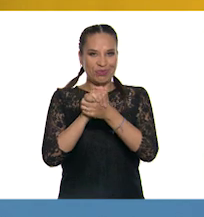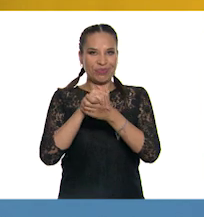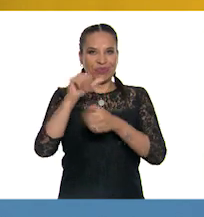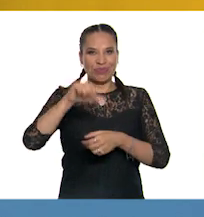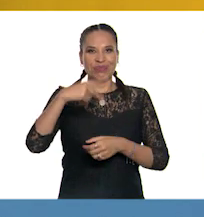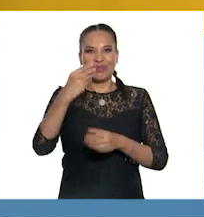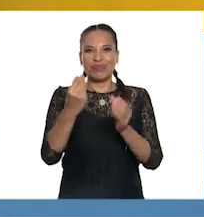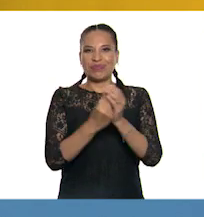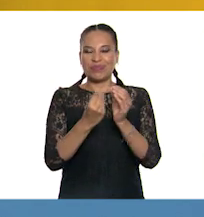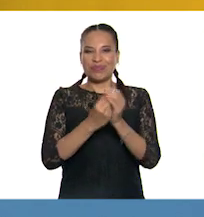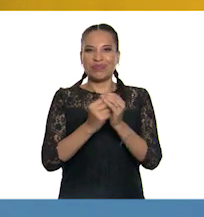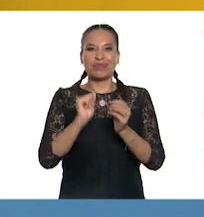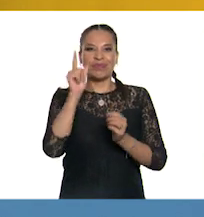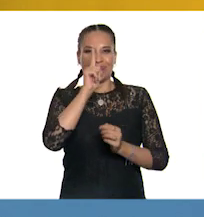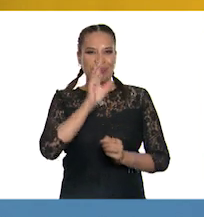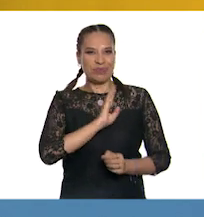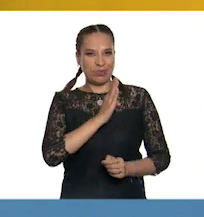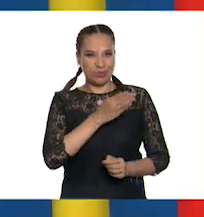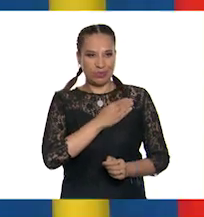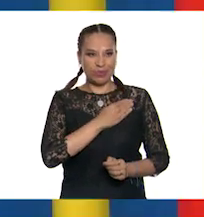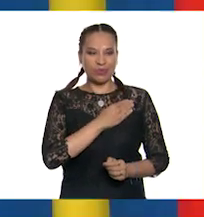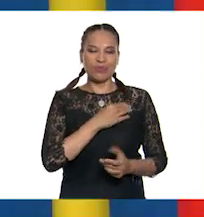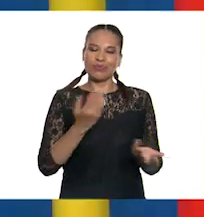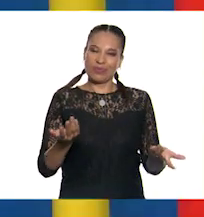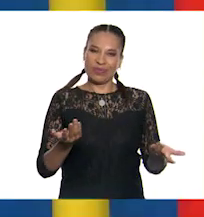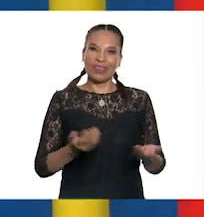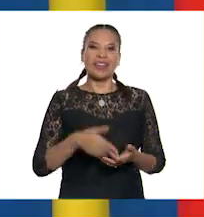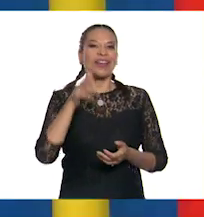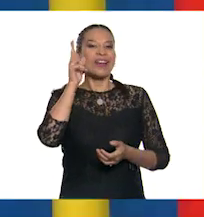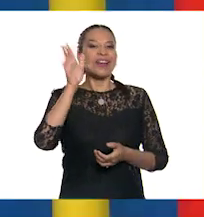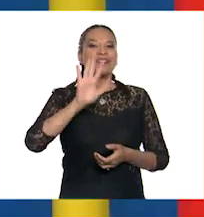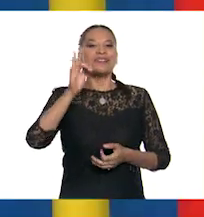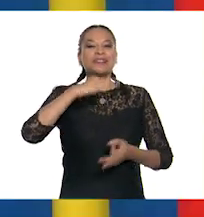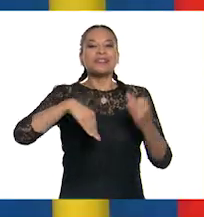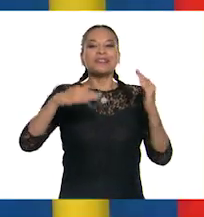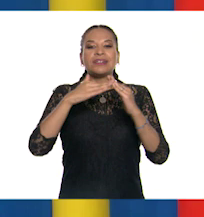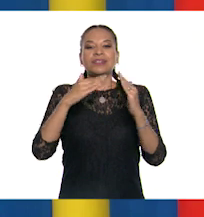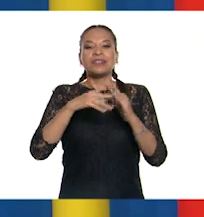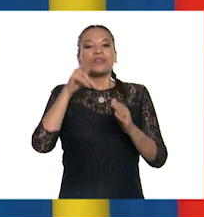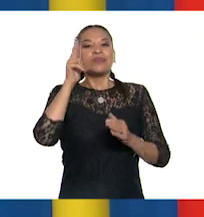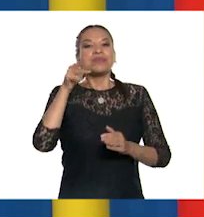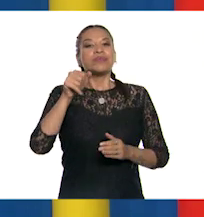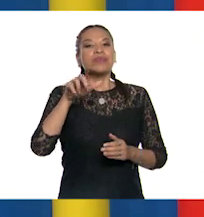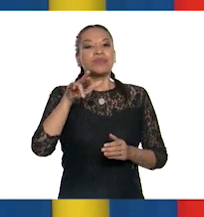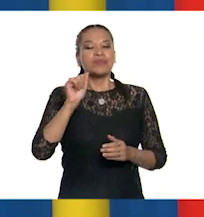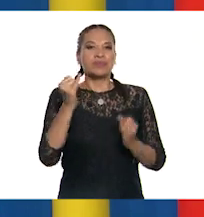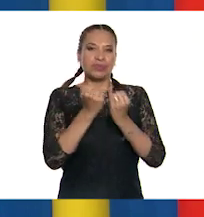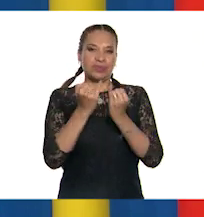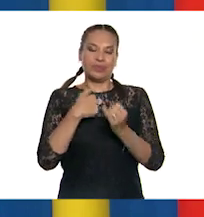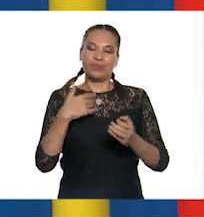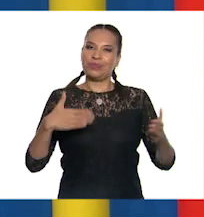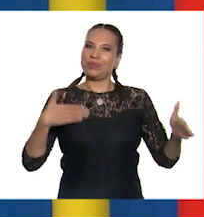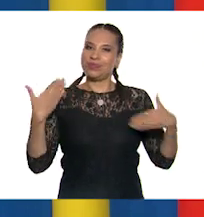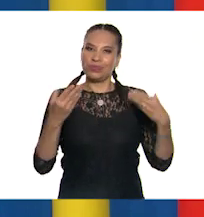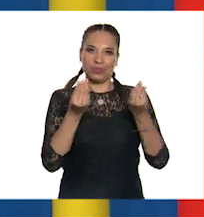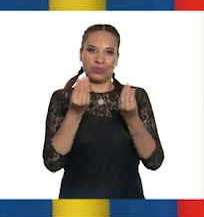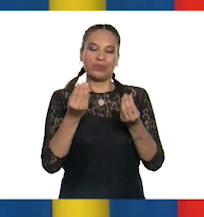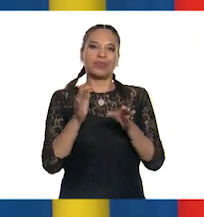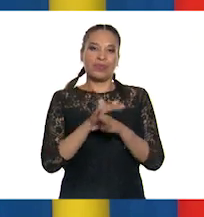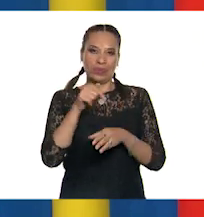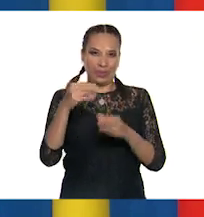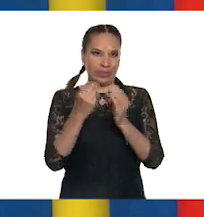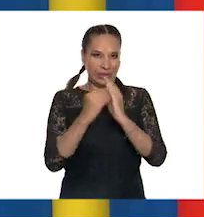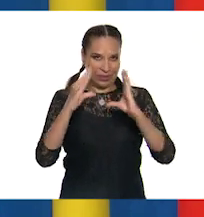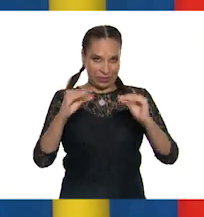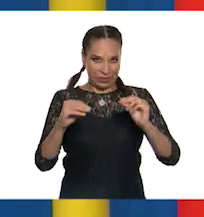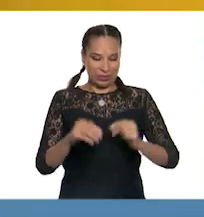esta su clase de lengua materna español. Así es. Hola a todos ahí en casita. Hola María, y a mí también me alegra mucho estar en esta